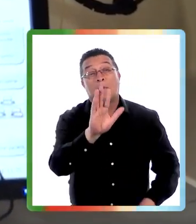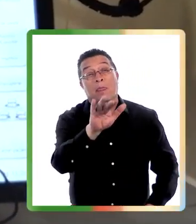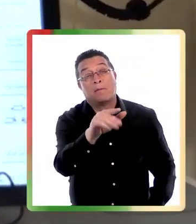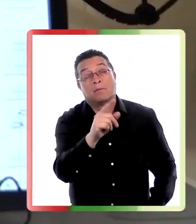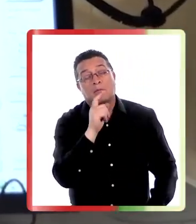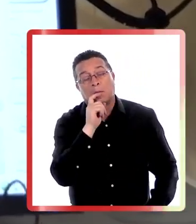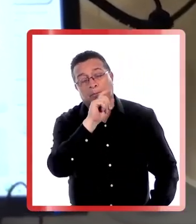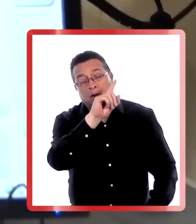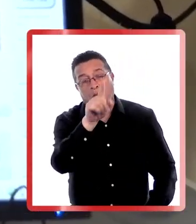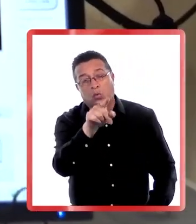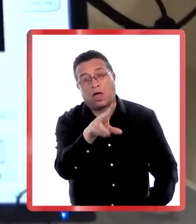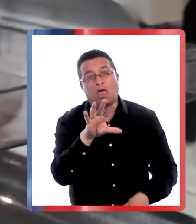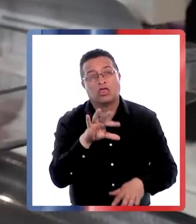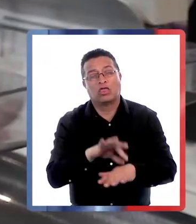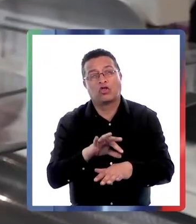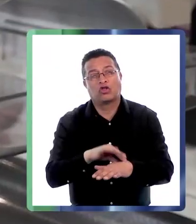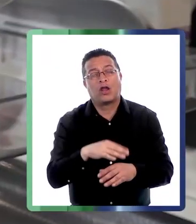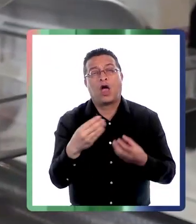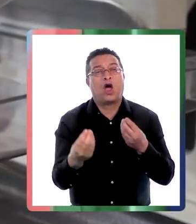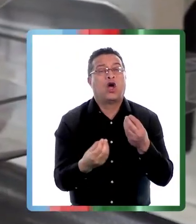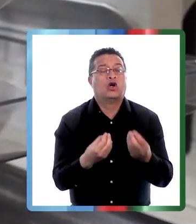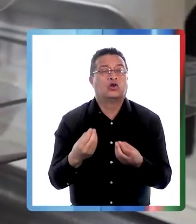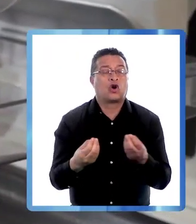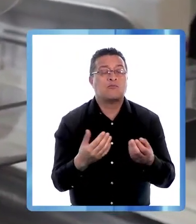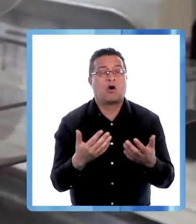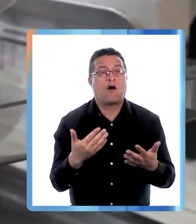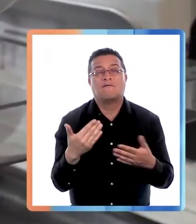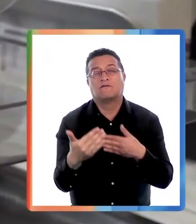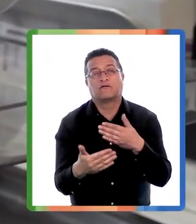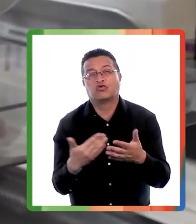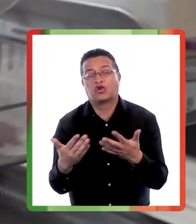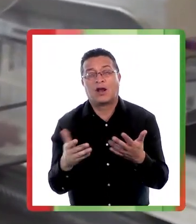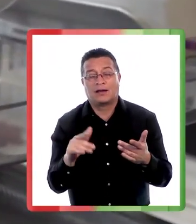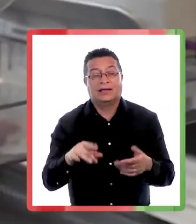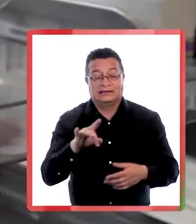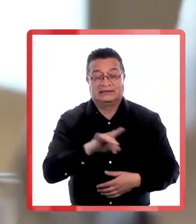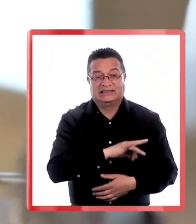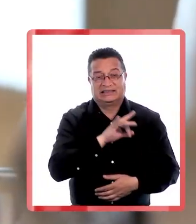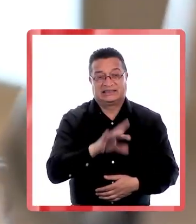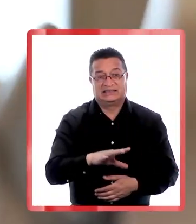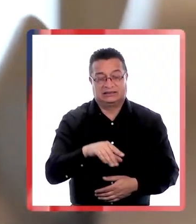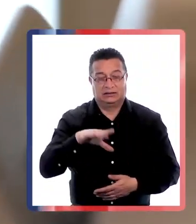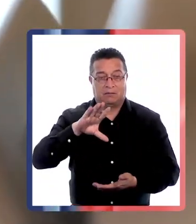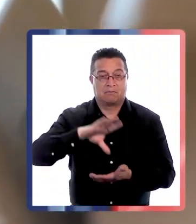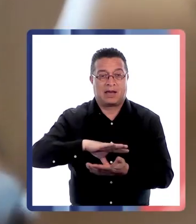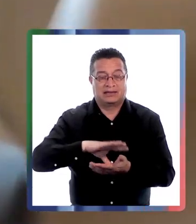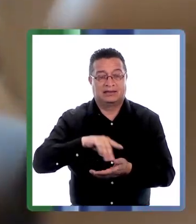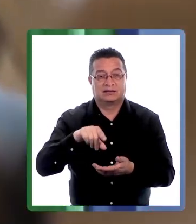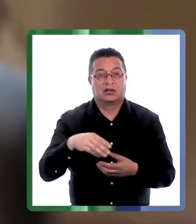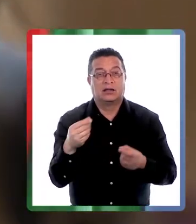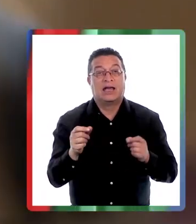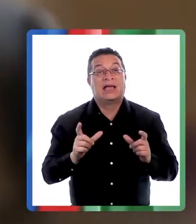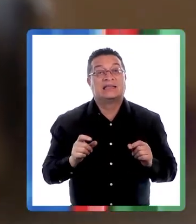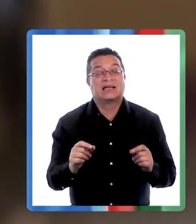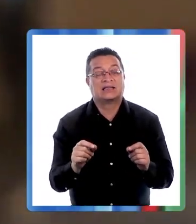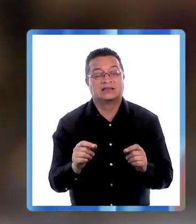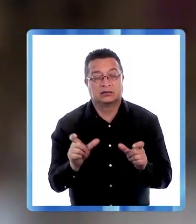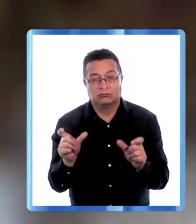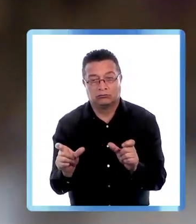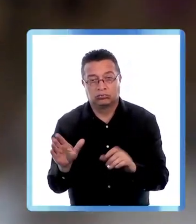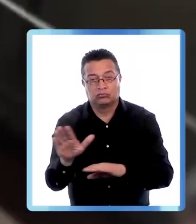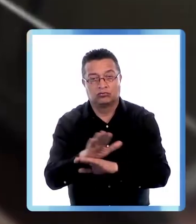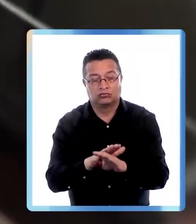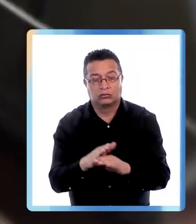Doctora, ¿cómo está funcionando, ya hablando en términos de Estado, cómo está funcionando la cobertura del cáncer